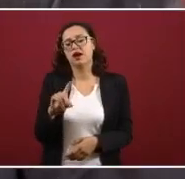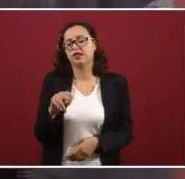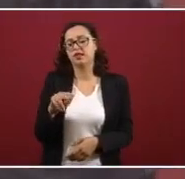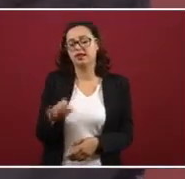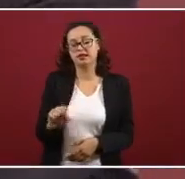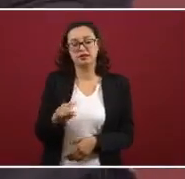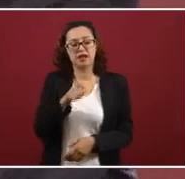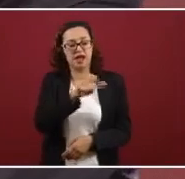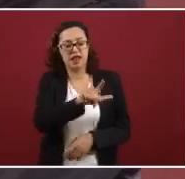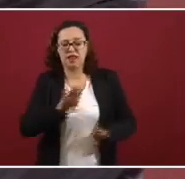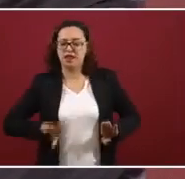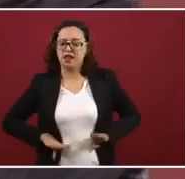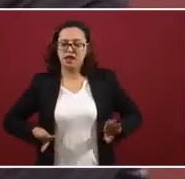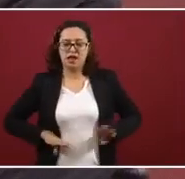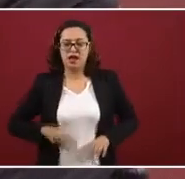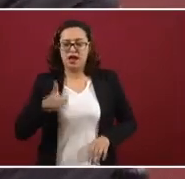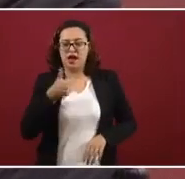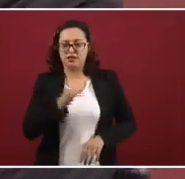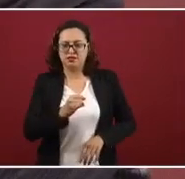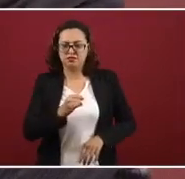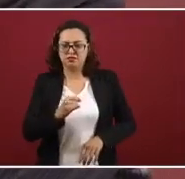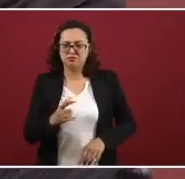Se cruzaba de brazo,